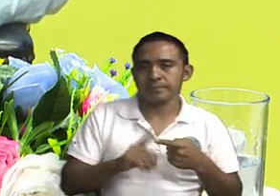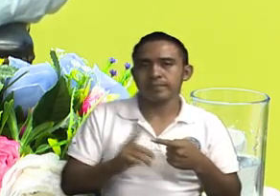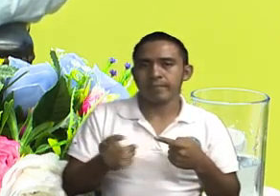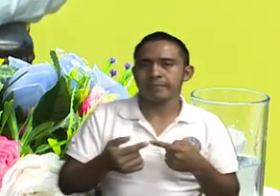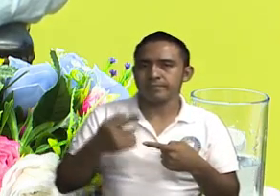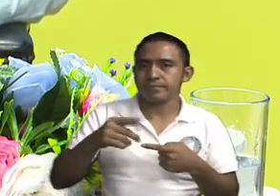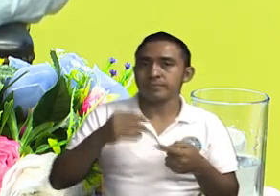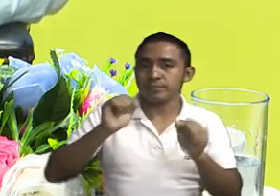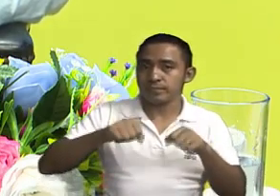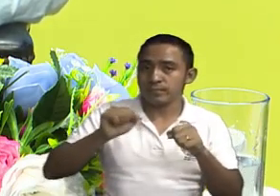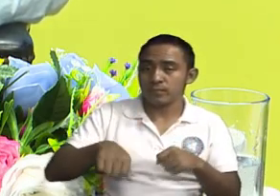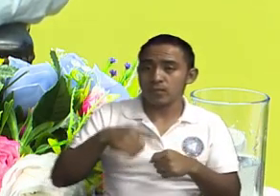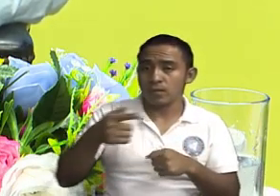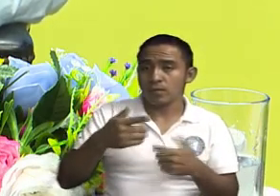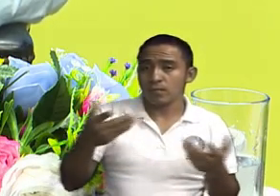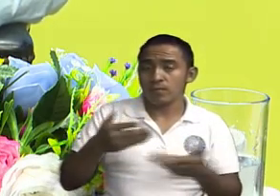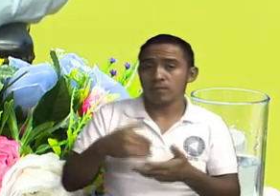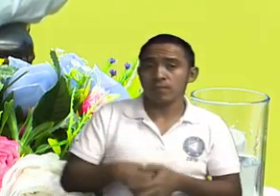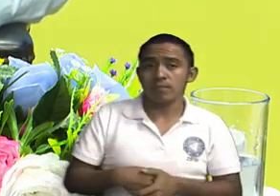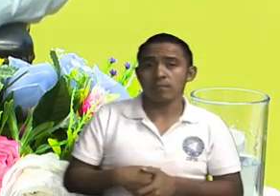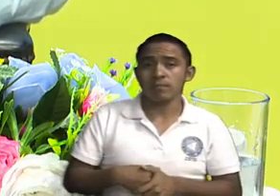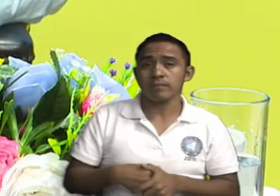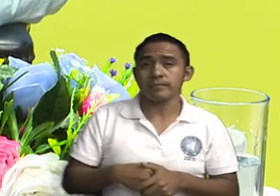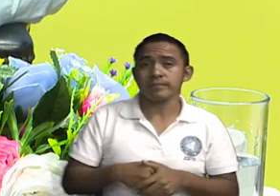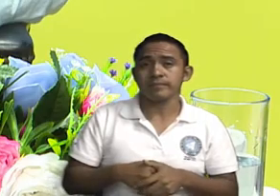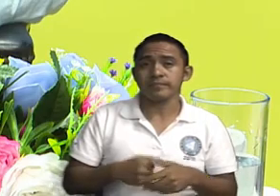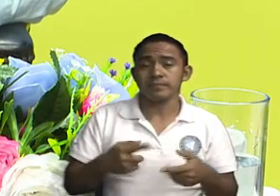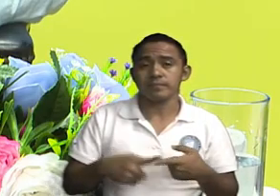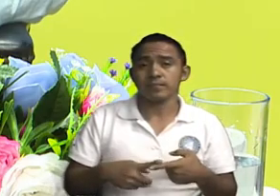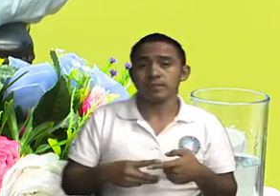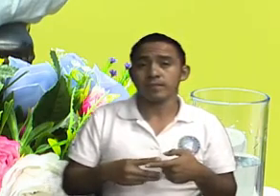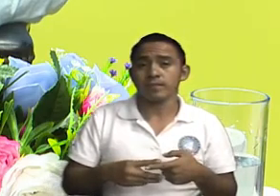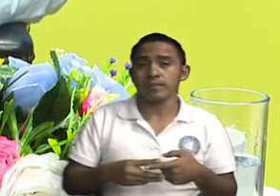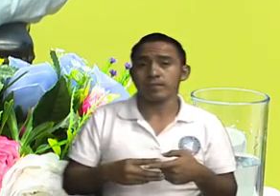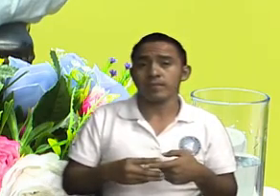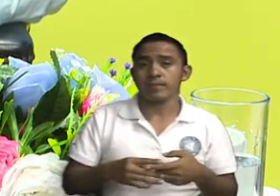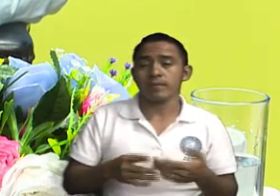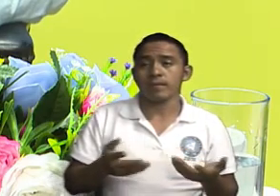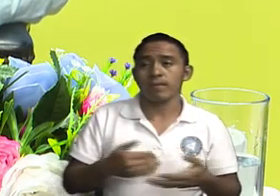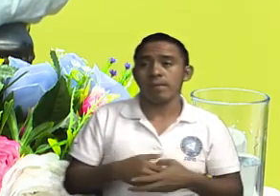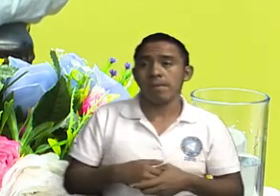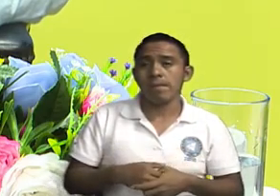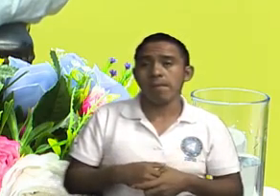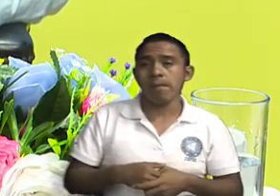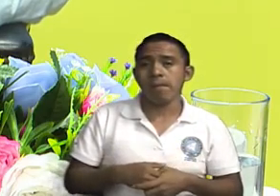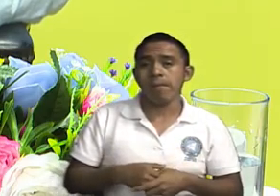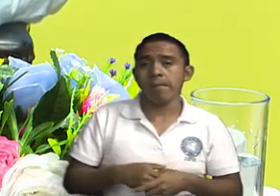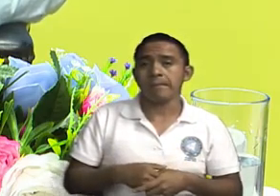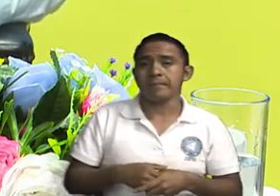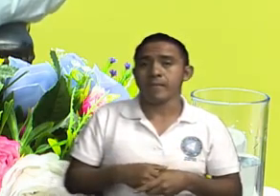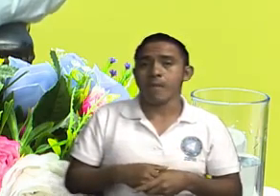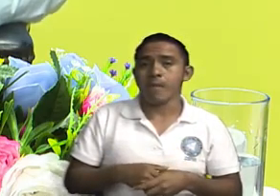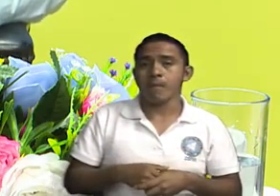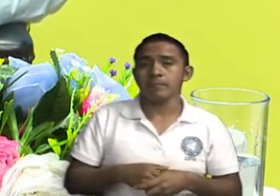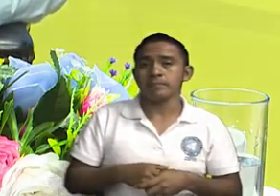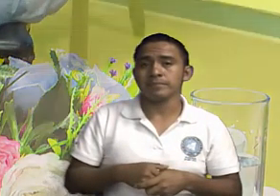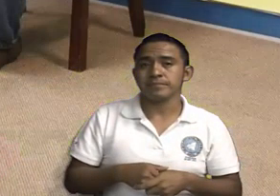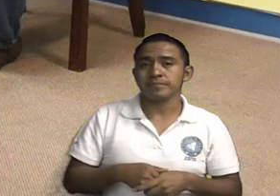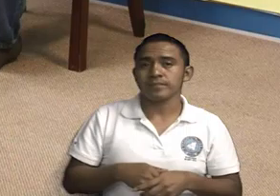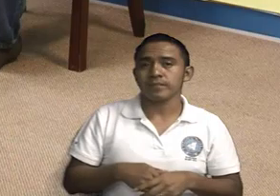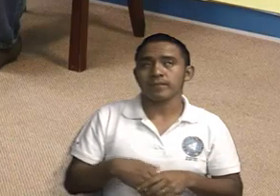fuerte candidato en sobrepeso, o sería la palabra, cómo sería la otra palabra, que bueno, que no